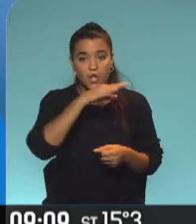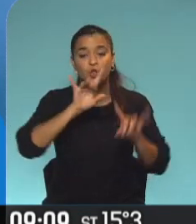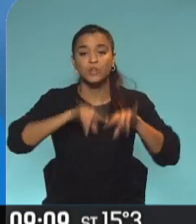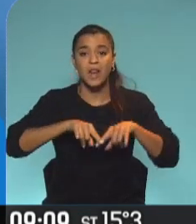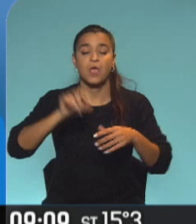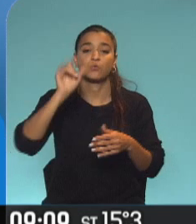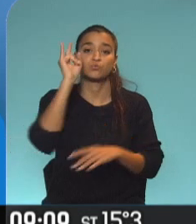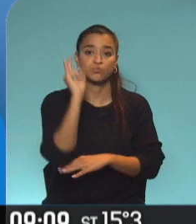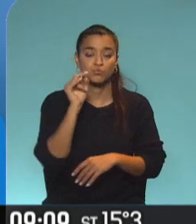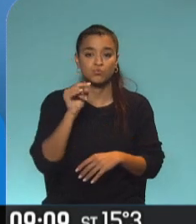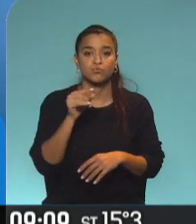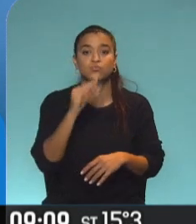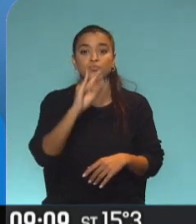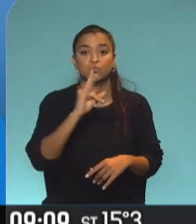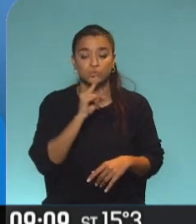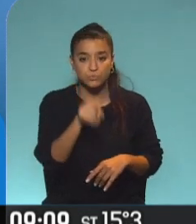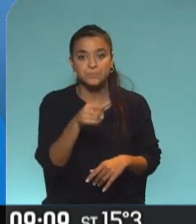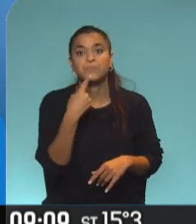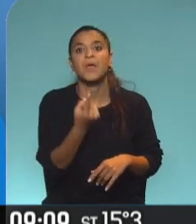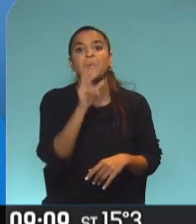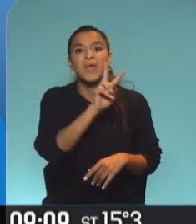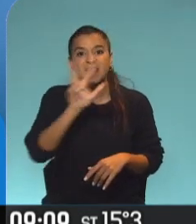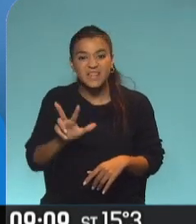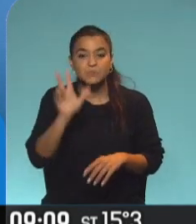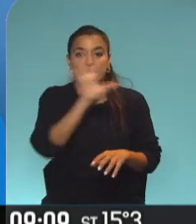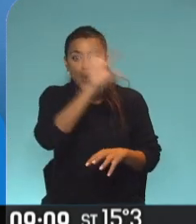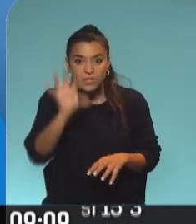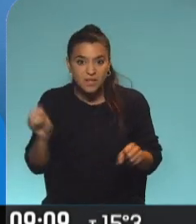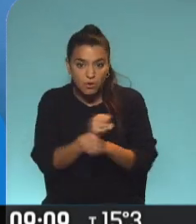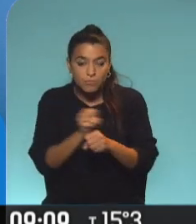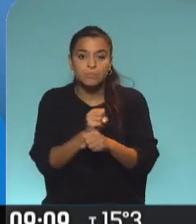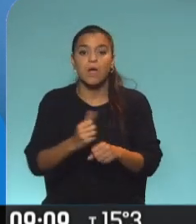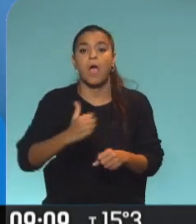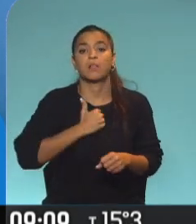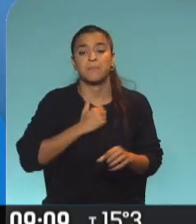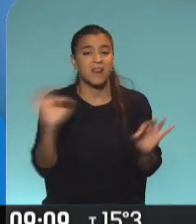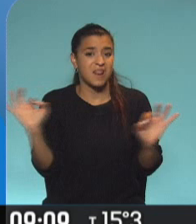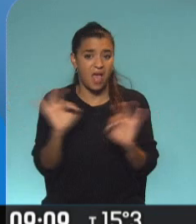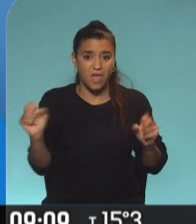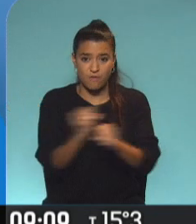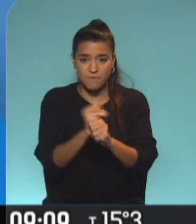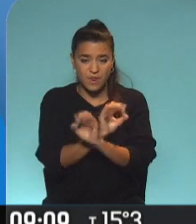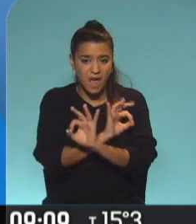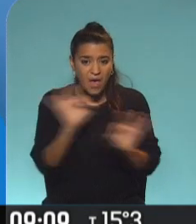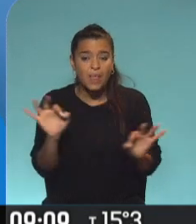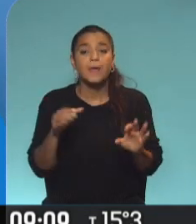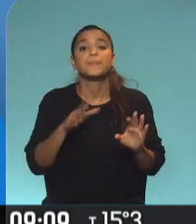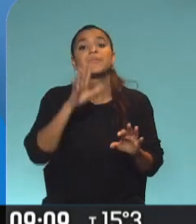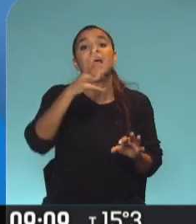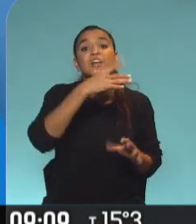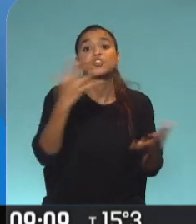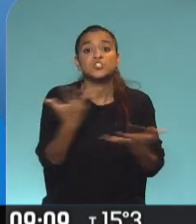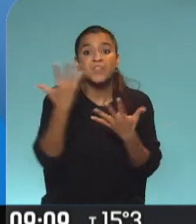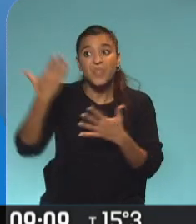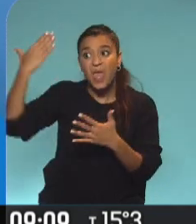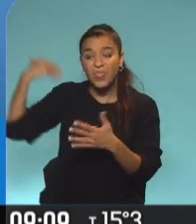Chubut. 23 las provincias que han confirmado casos, Catamarca no presenta casos confirmados, y más de 14 días